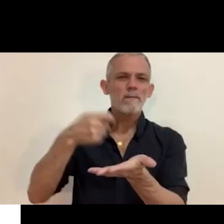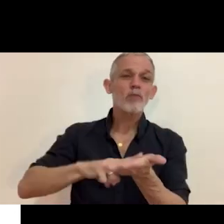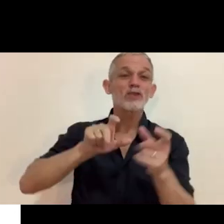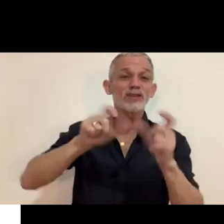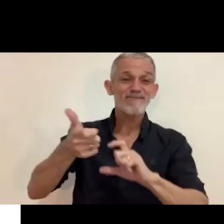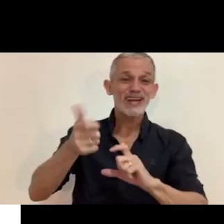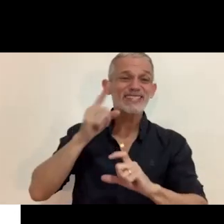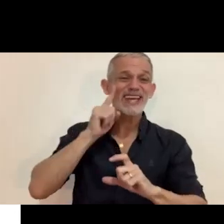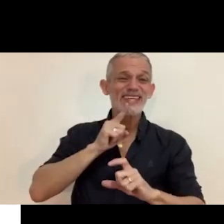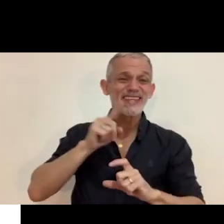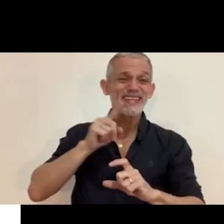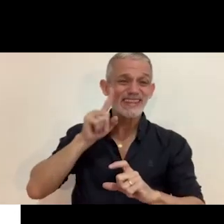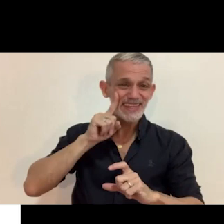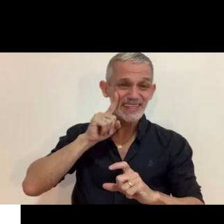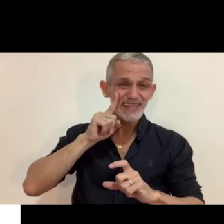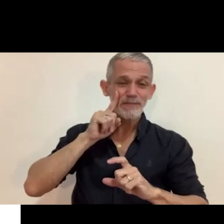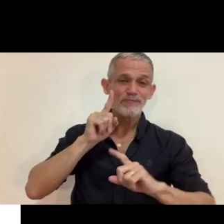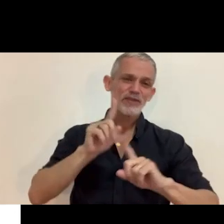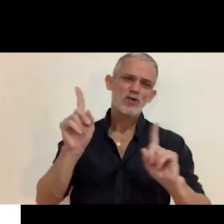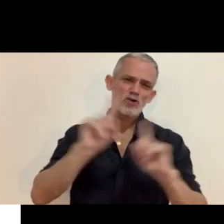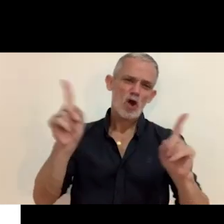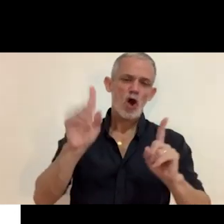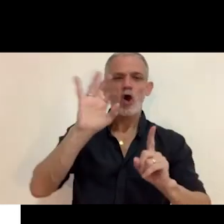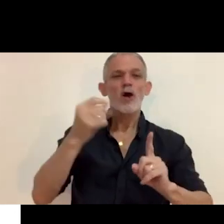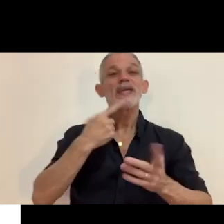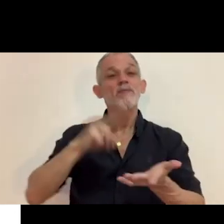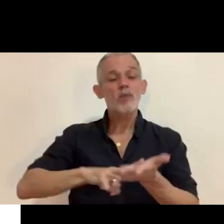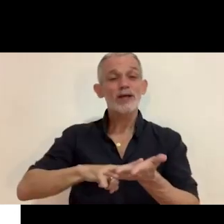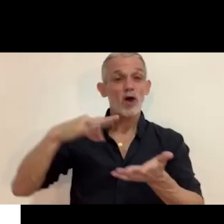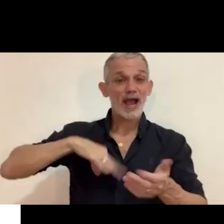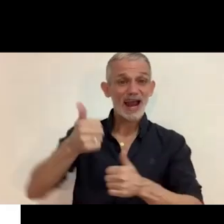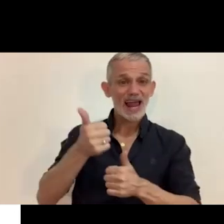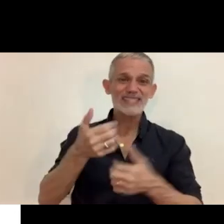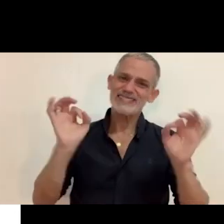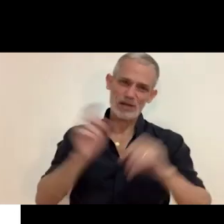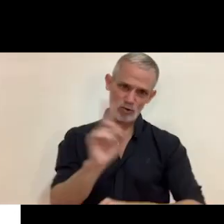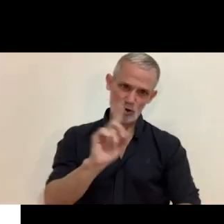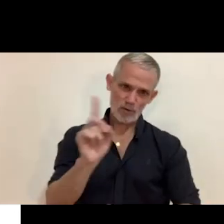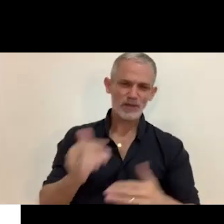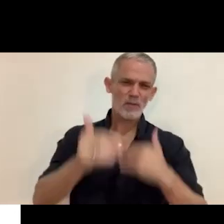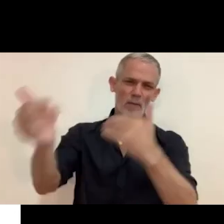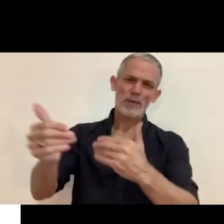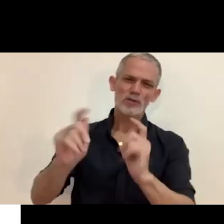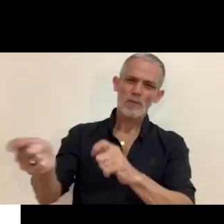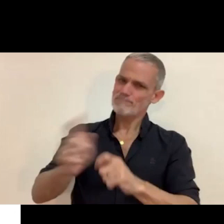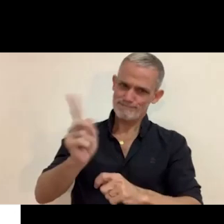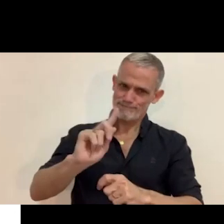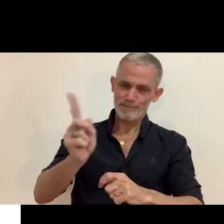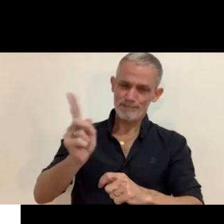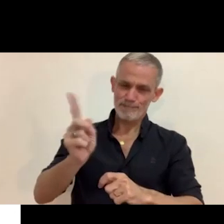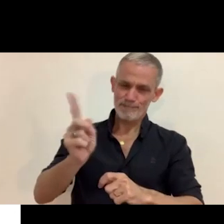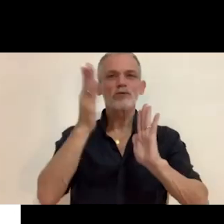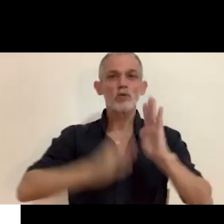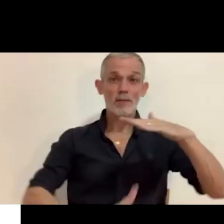inmueble o el pago de impuesto a las ganancias. Recordemos que estos titulares van a